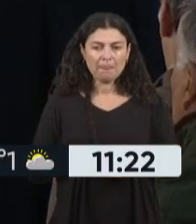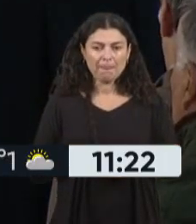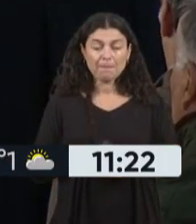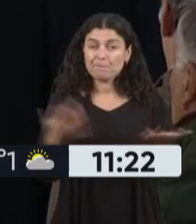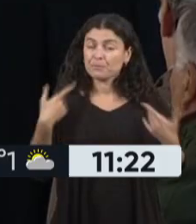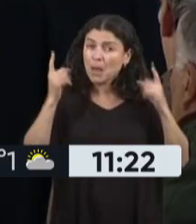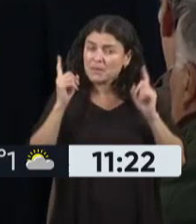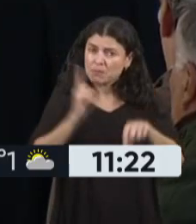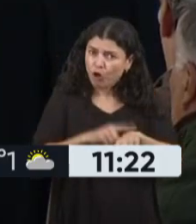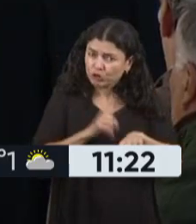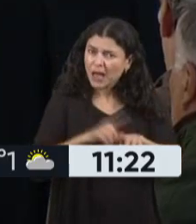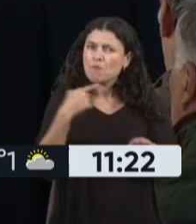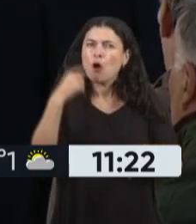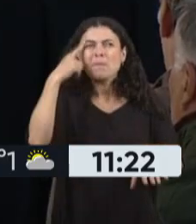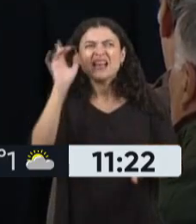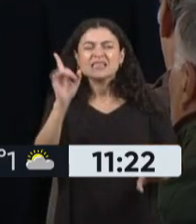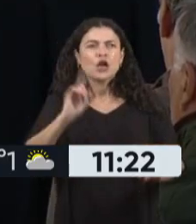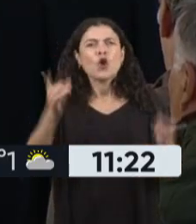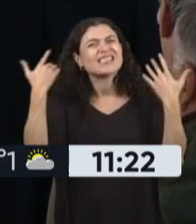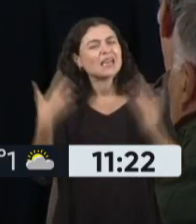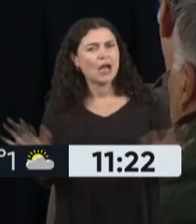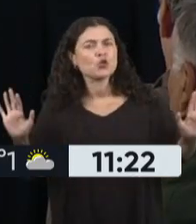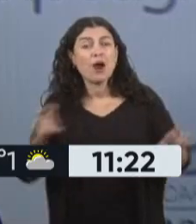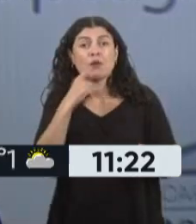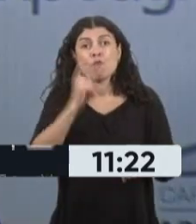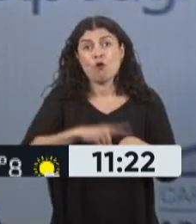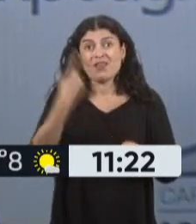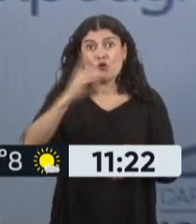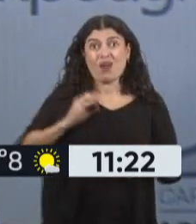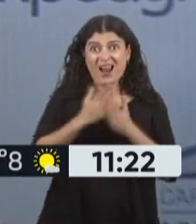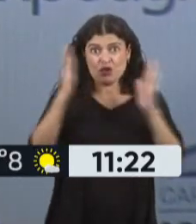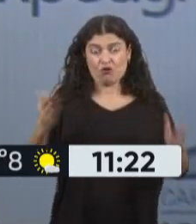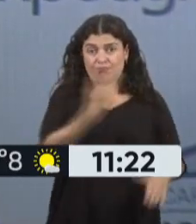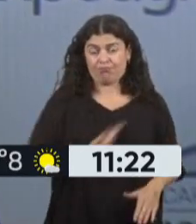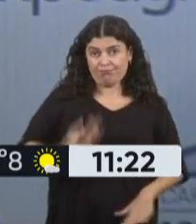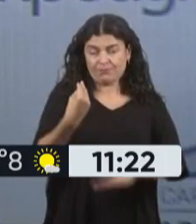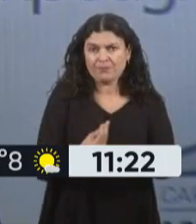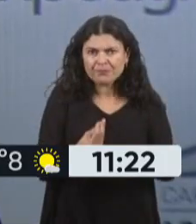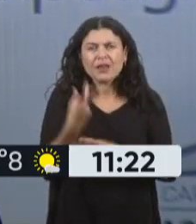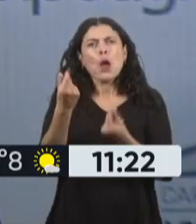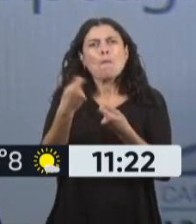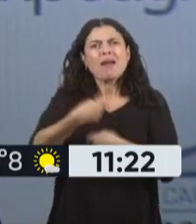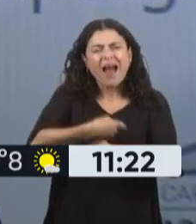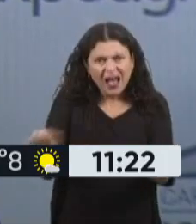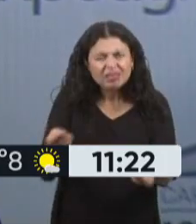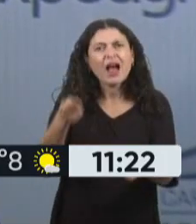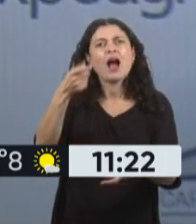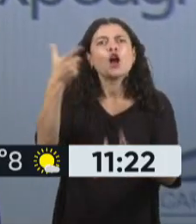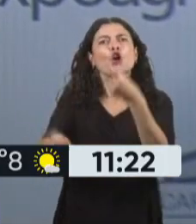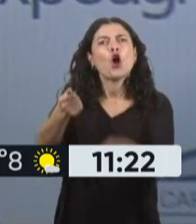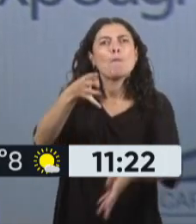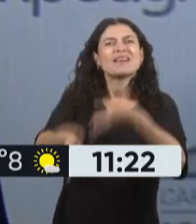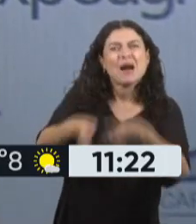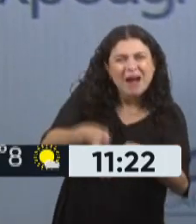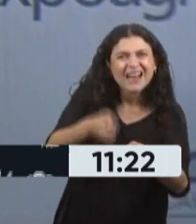A su vez, tampoco es casualidad que durante nuestro primer año de gobierno la demanda de crédito para maquinaria agrícola haya aumentado un